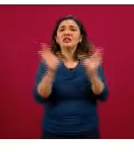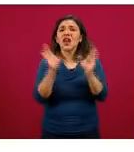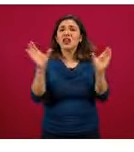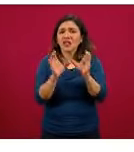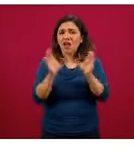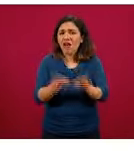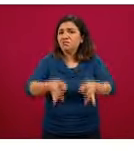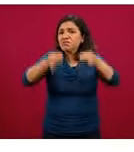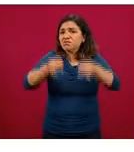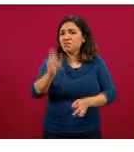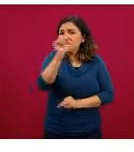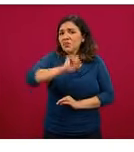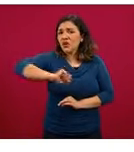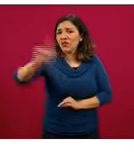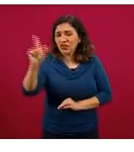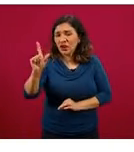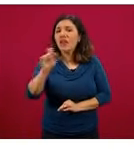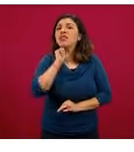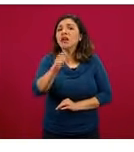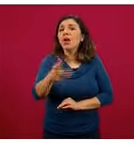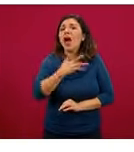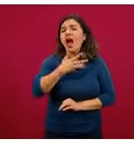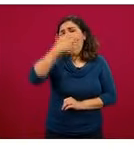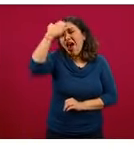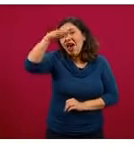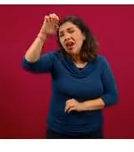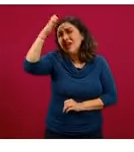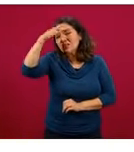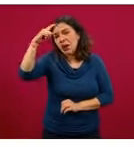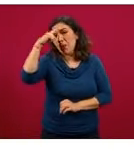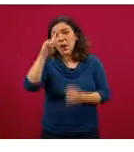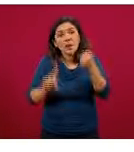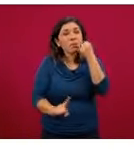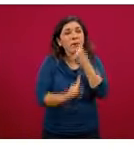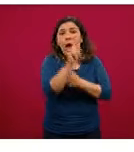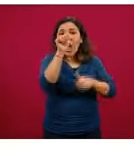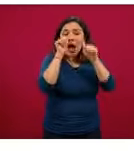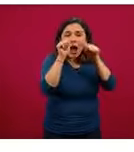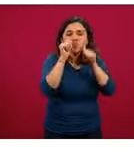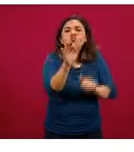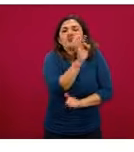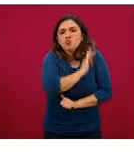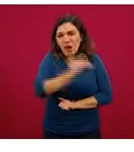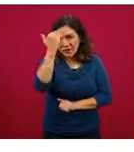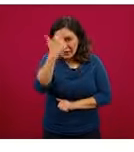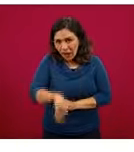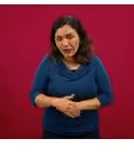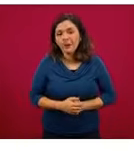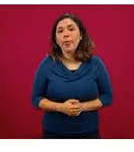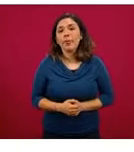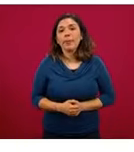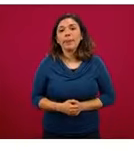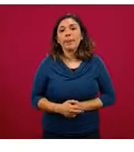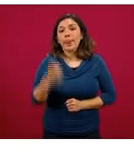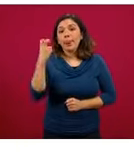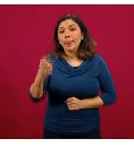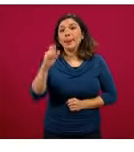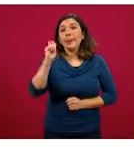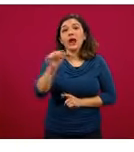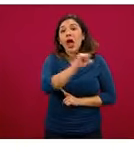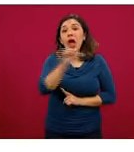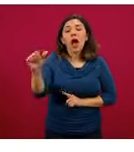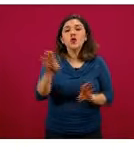certificado, y no solo eso, sino tiene experiencia para las situaciones de emergencia. Estamos hablando de